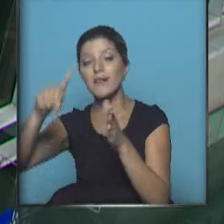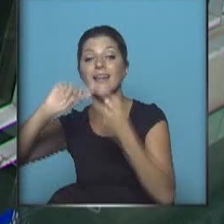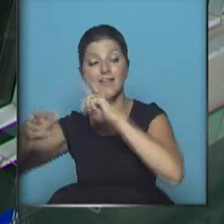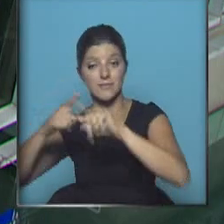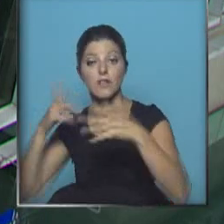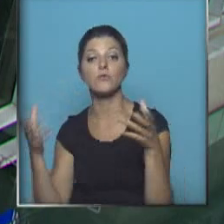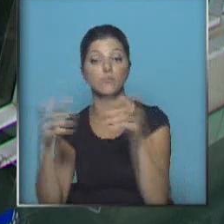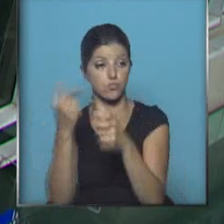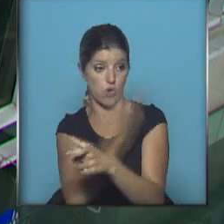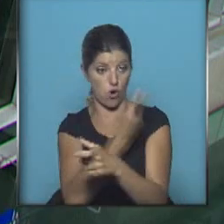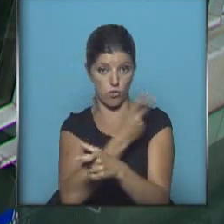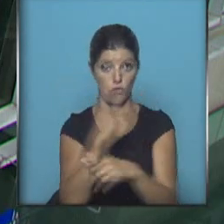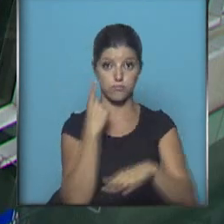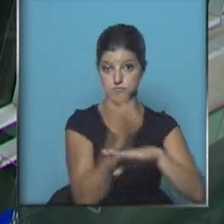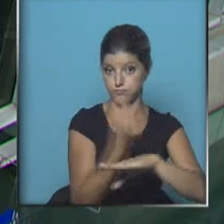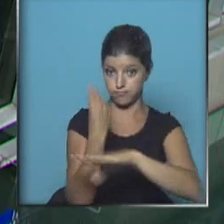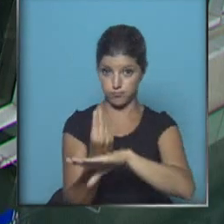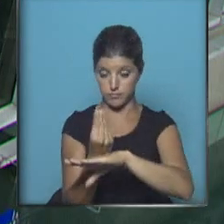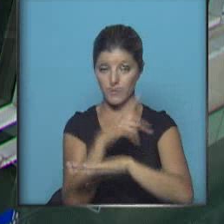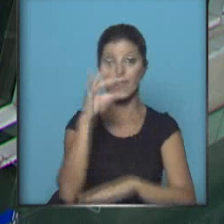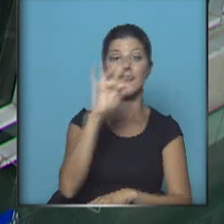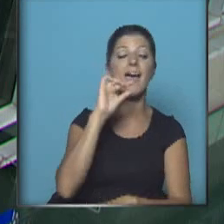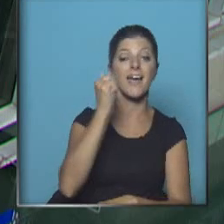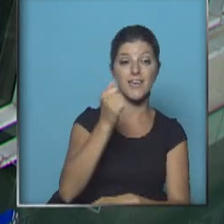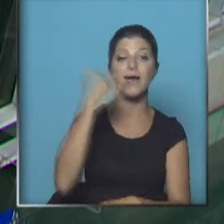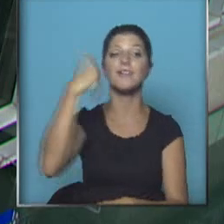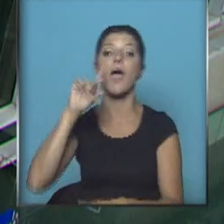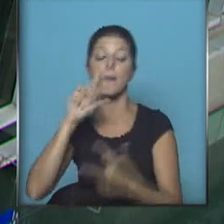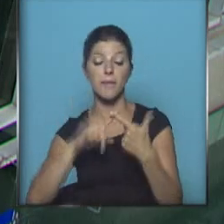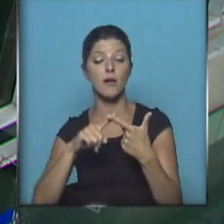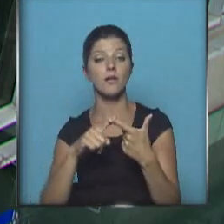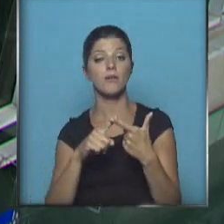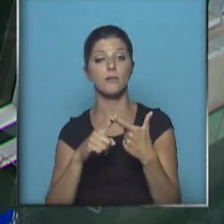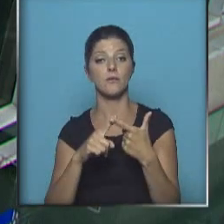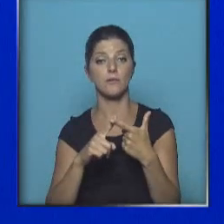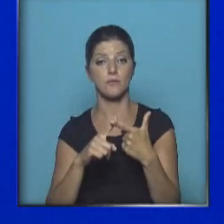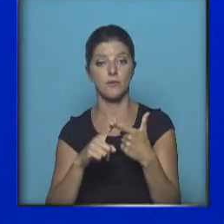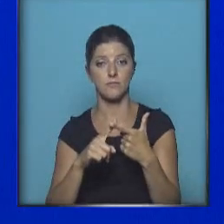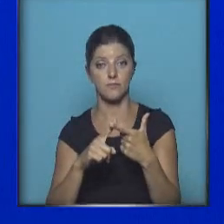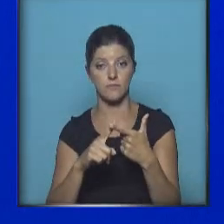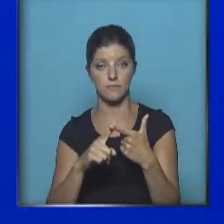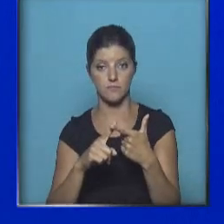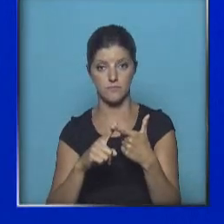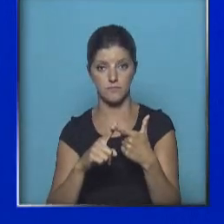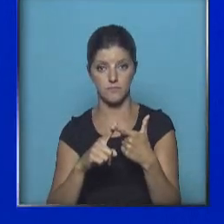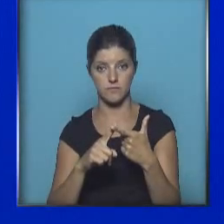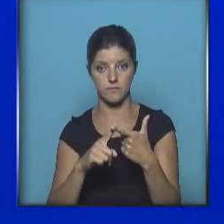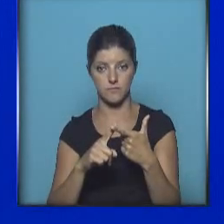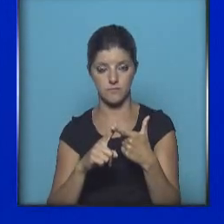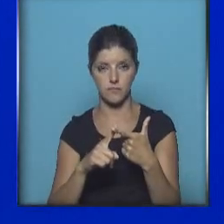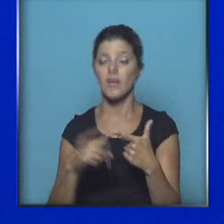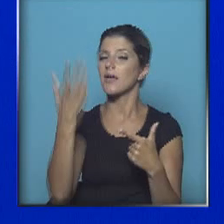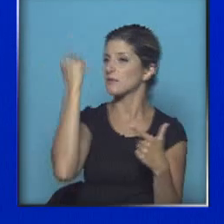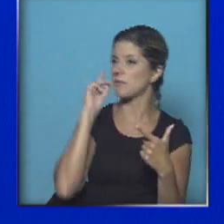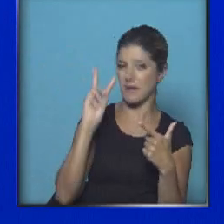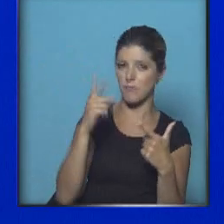de la DAIA y la AMIA y le pregunta el dirigente Schlosser, Julio Schlosser, a quien